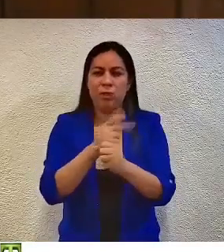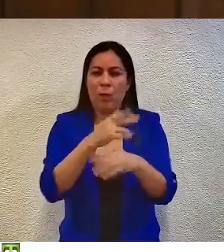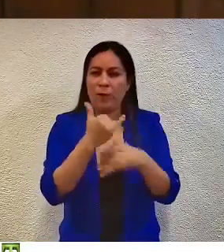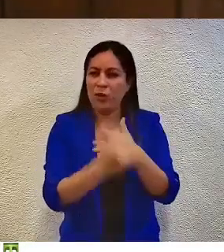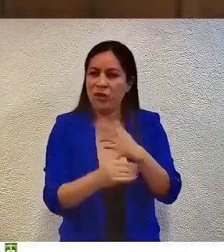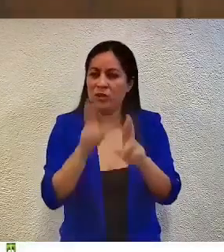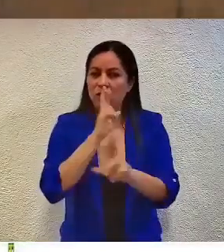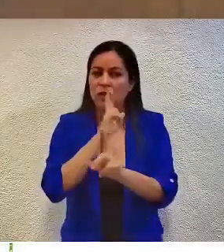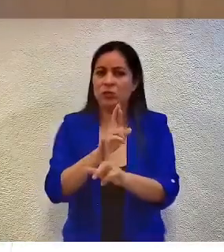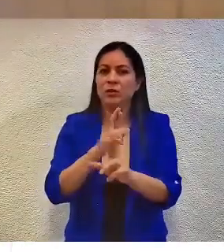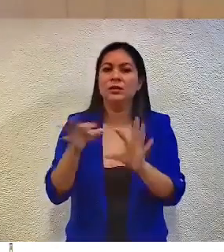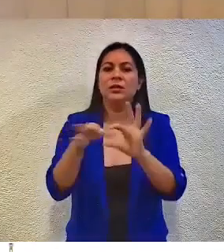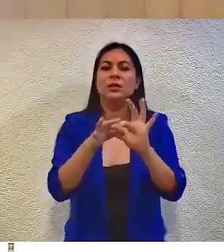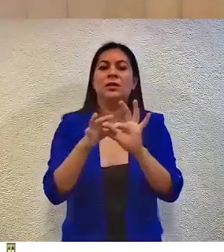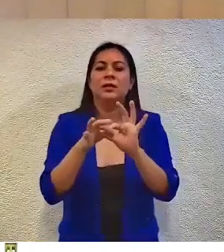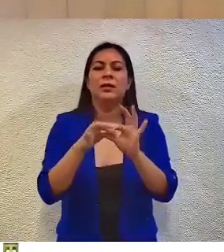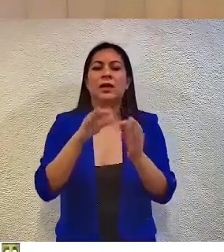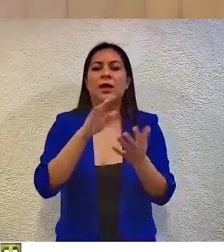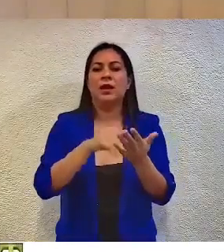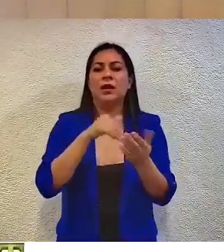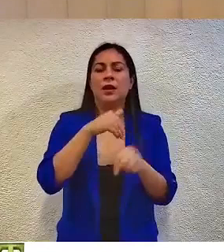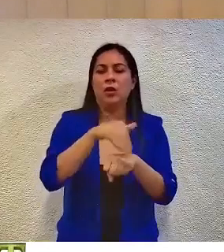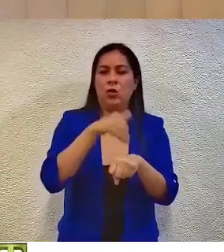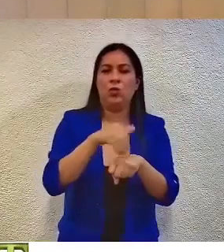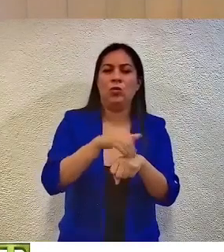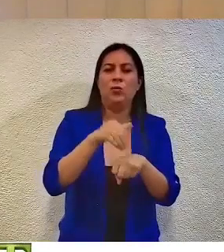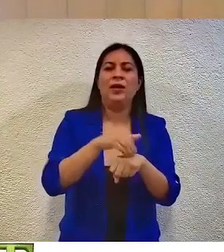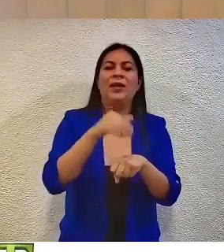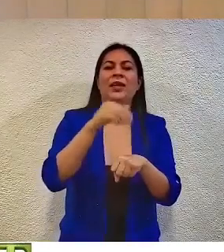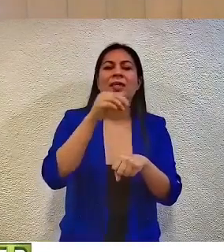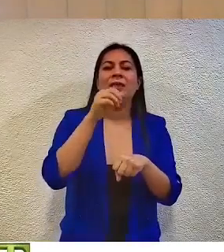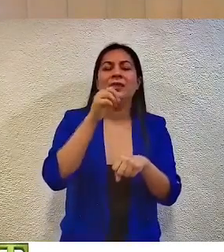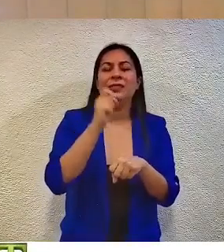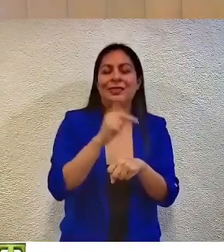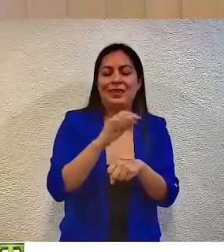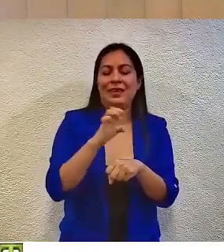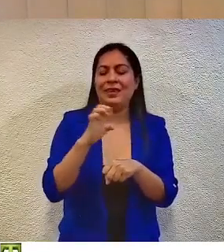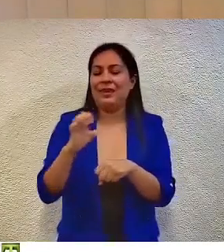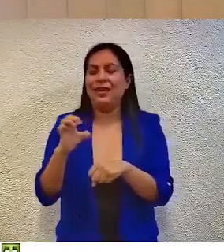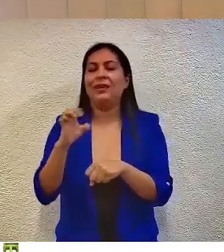de resolución relativo al expediente identificado con la clave